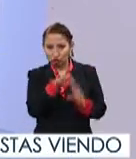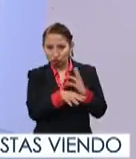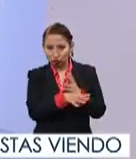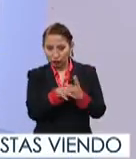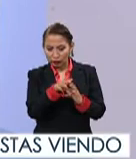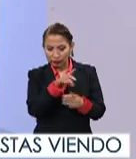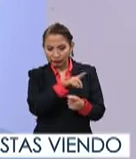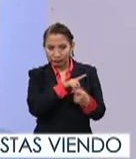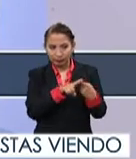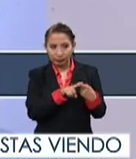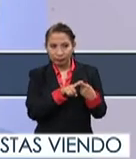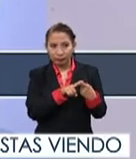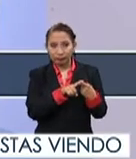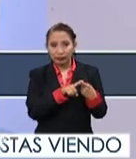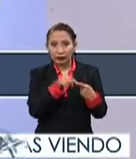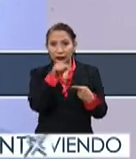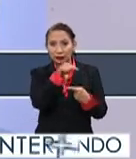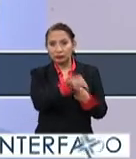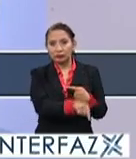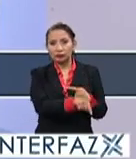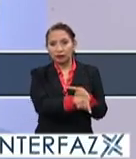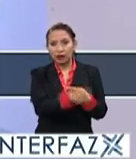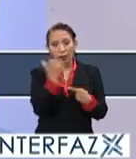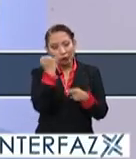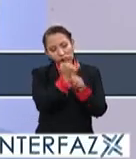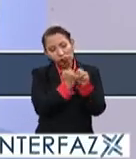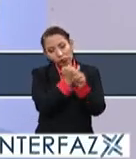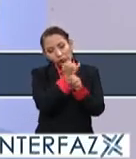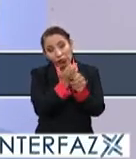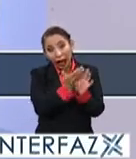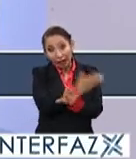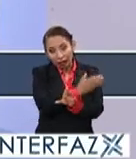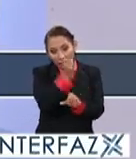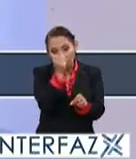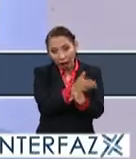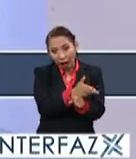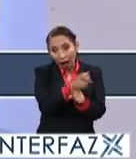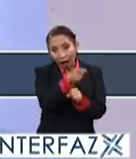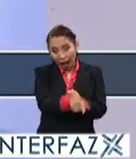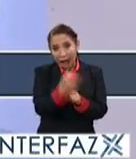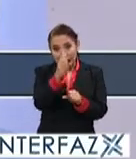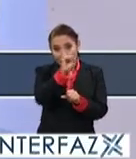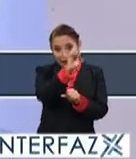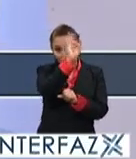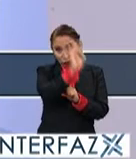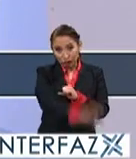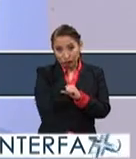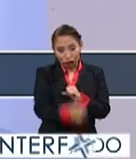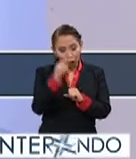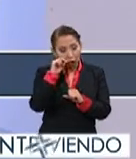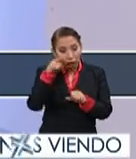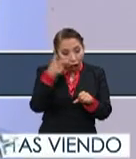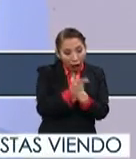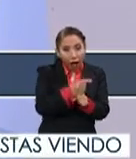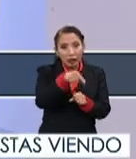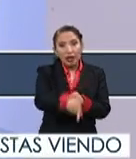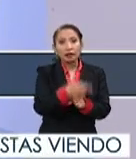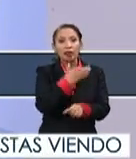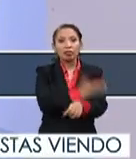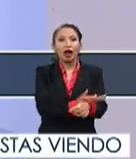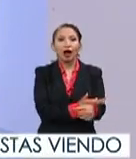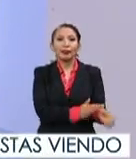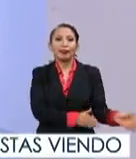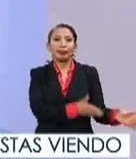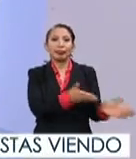casos. Uno es el diagnóstico. El 60% de los diagnósticos que se hacen en México se hacen de